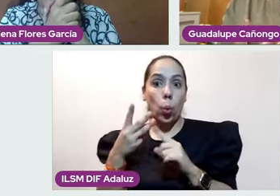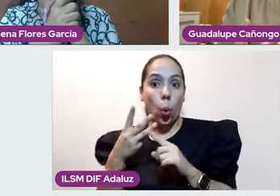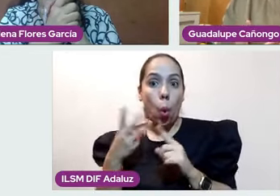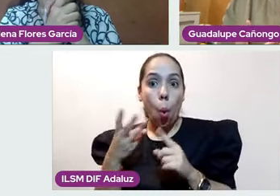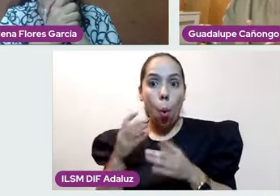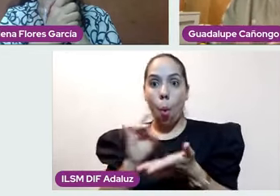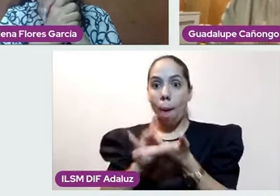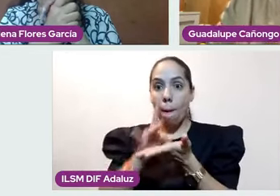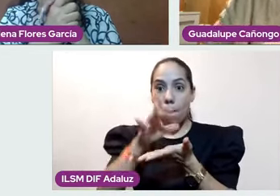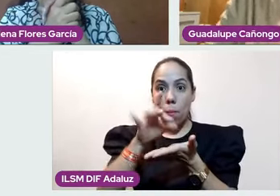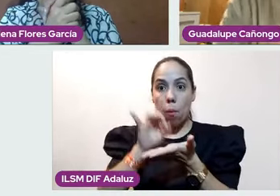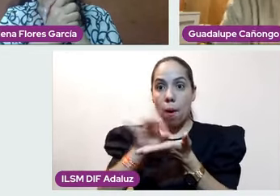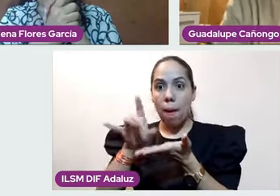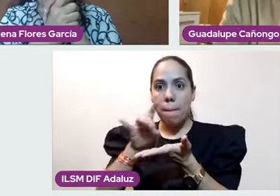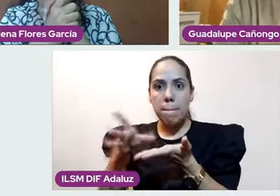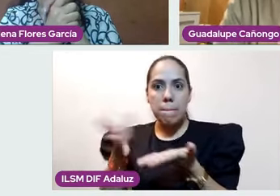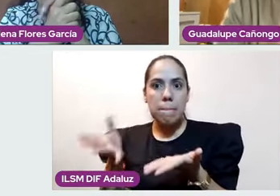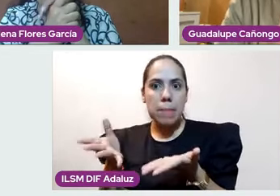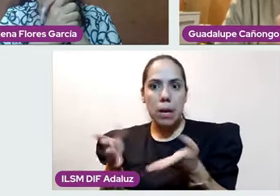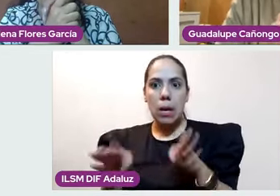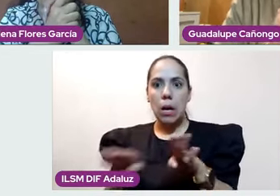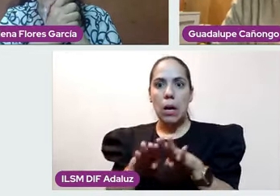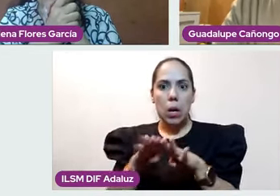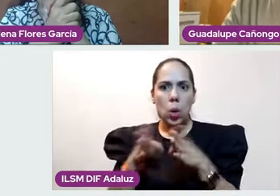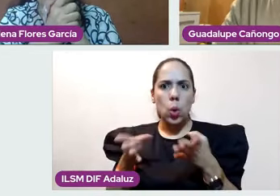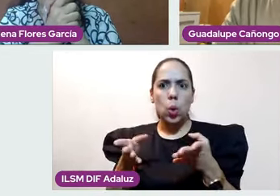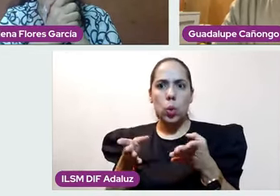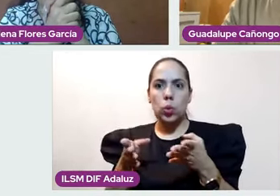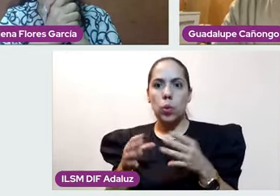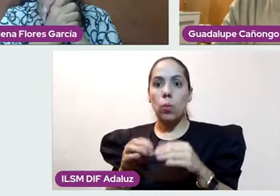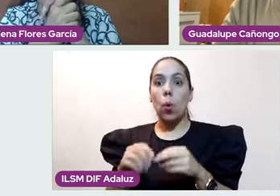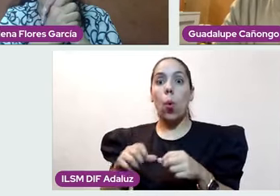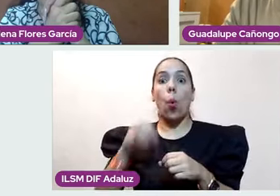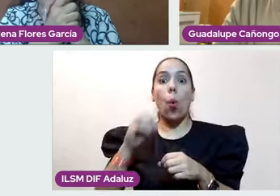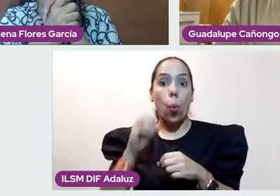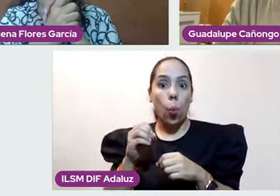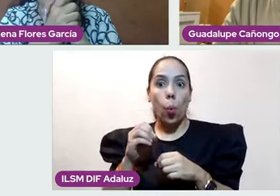me quedo con la duda, sino puedo buscar, ¿no? Ahora,